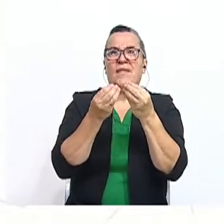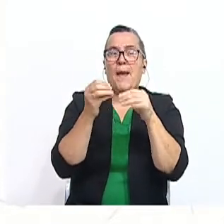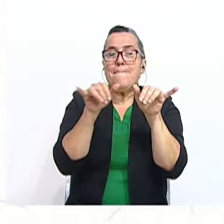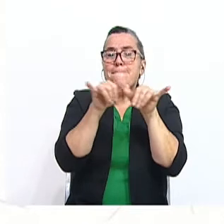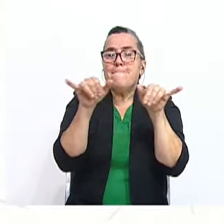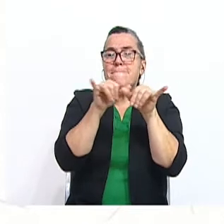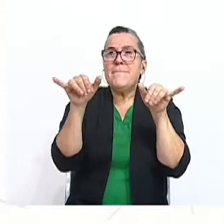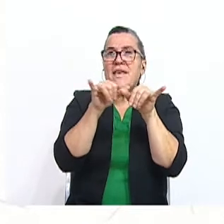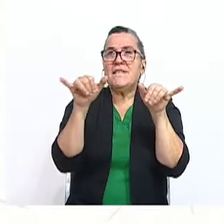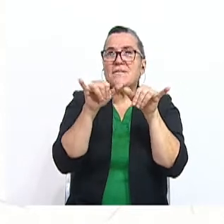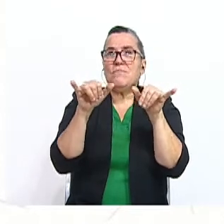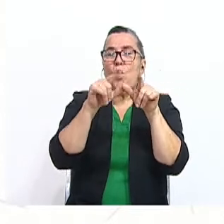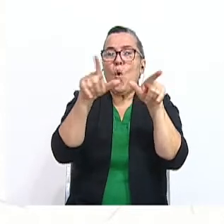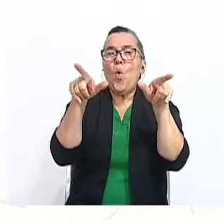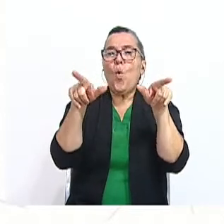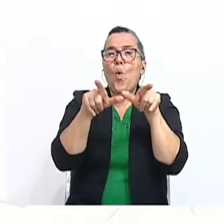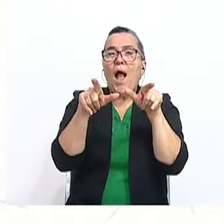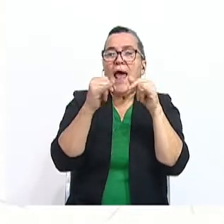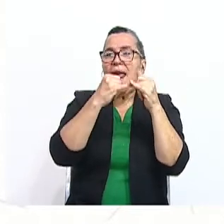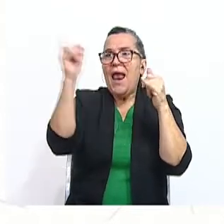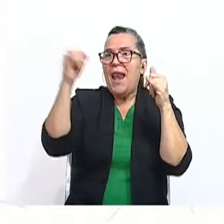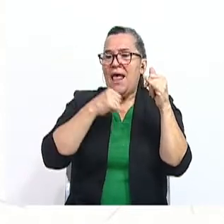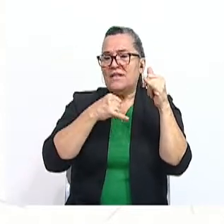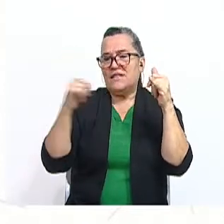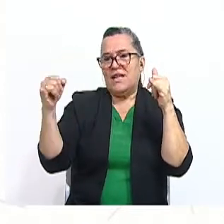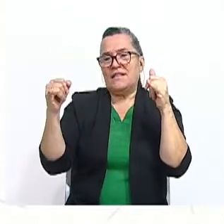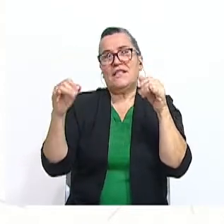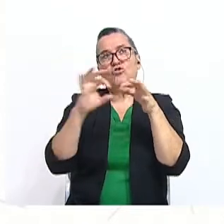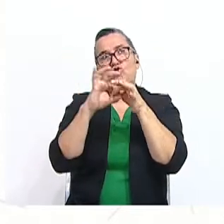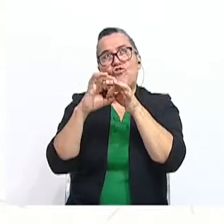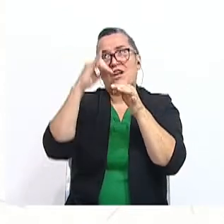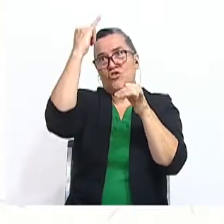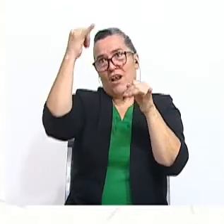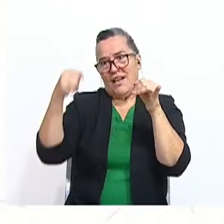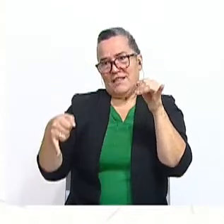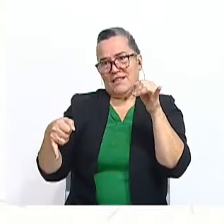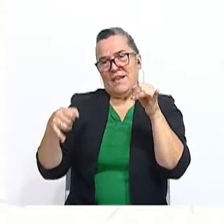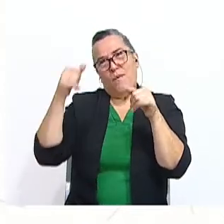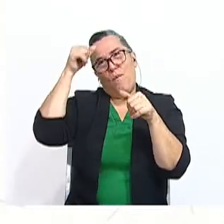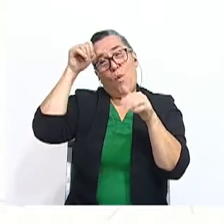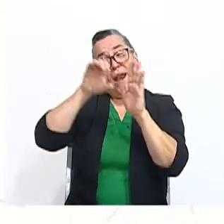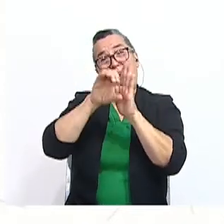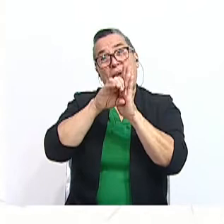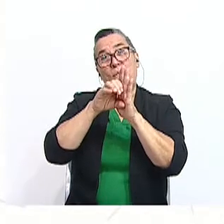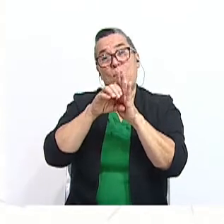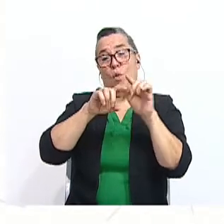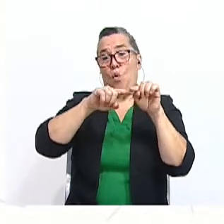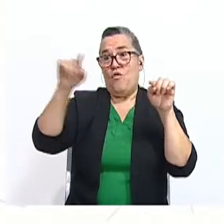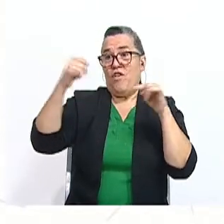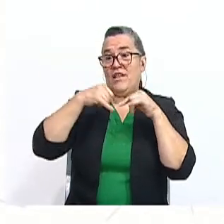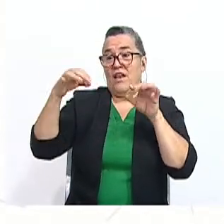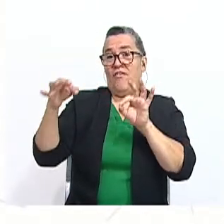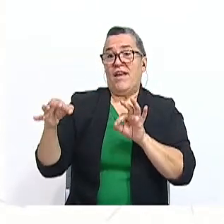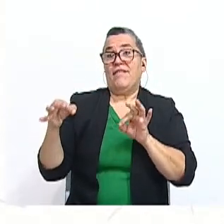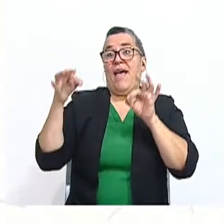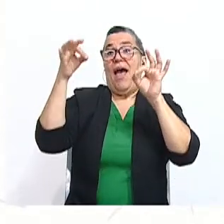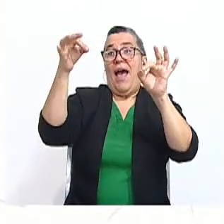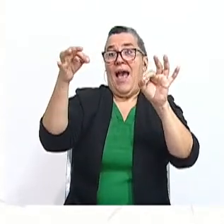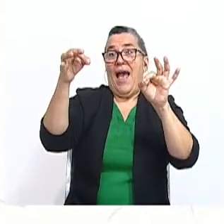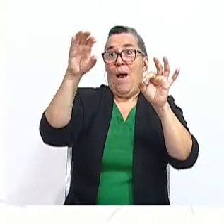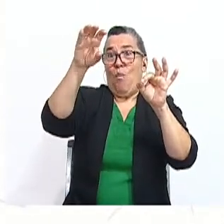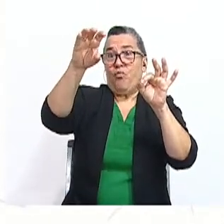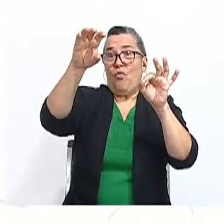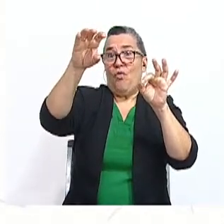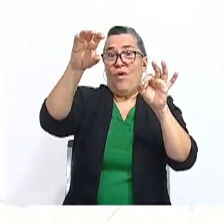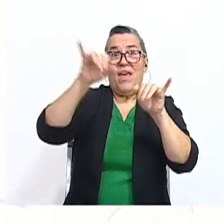misma posición en las rectas paralelas con respecto a la transversal. ¿Se acuerdan? Los que si yo ponía una recta sobre la otra, quedaban en la misma posición,